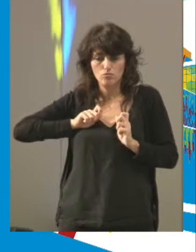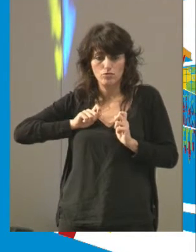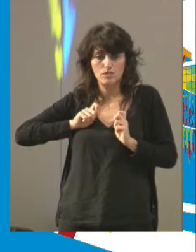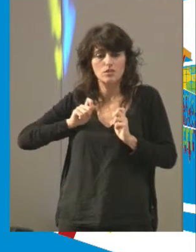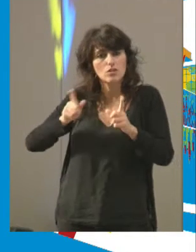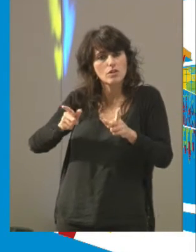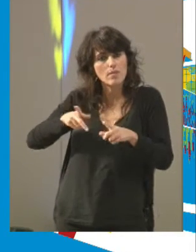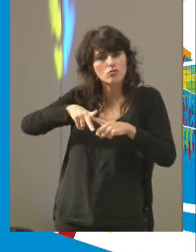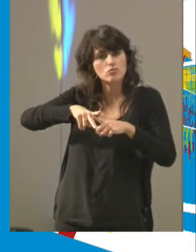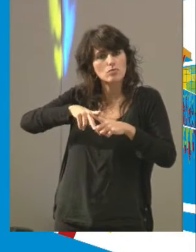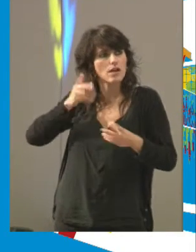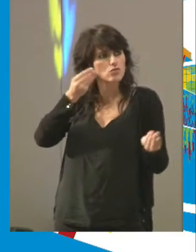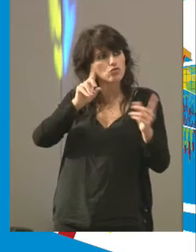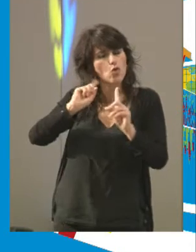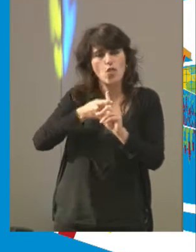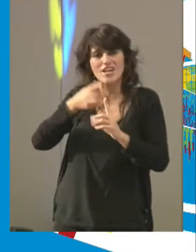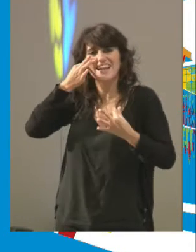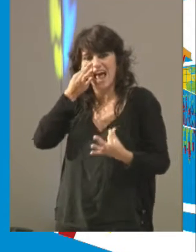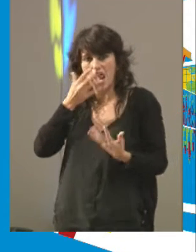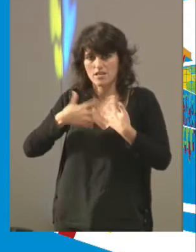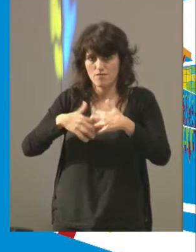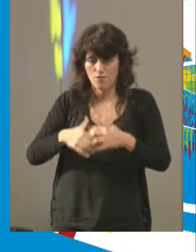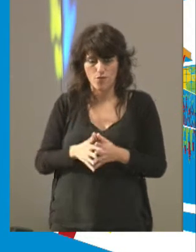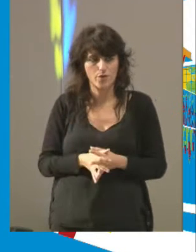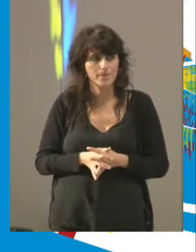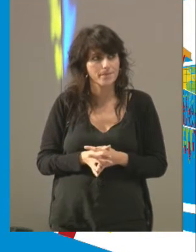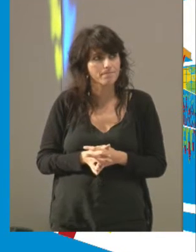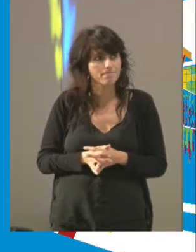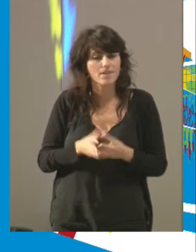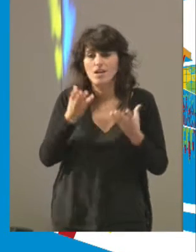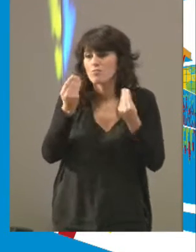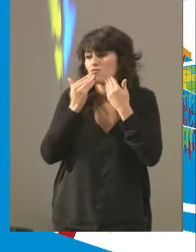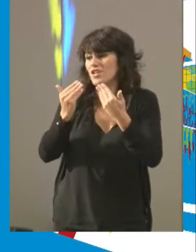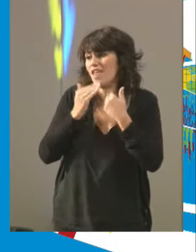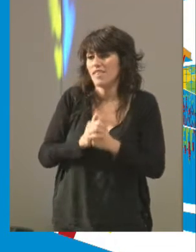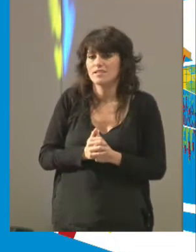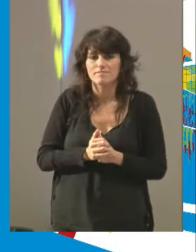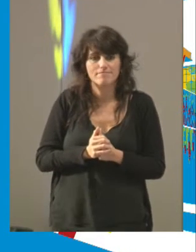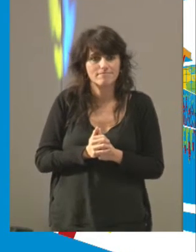Moriarty, reales y que funcionan. Y bueno, oye, muchas gracias.